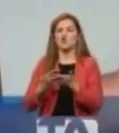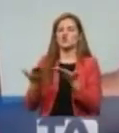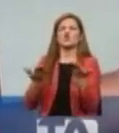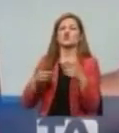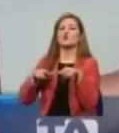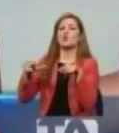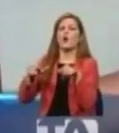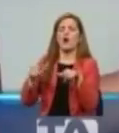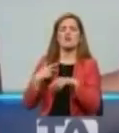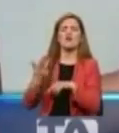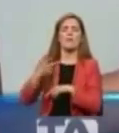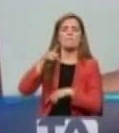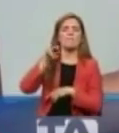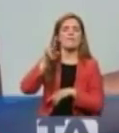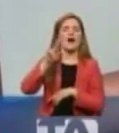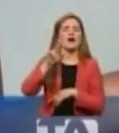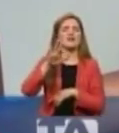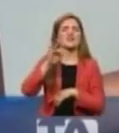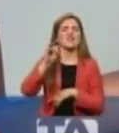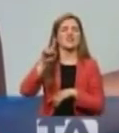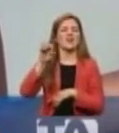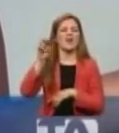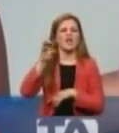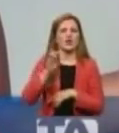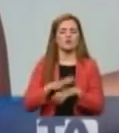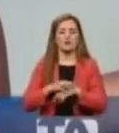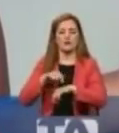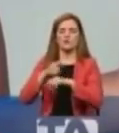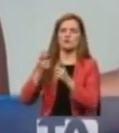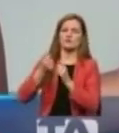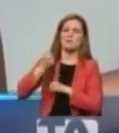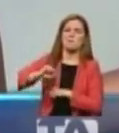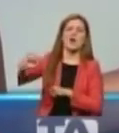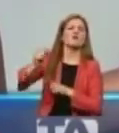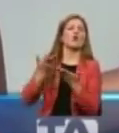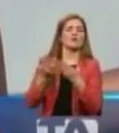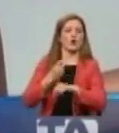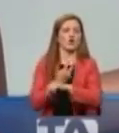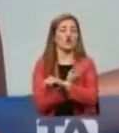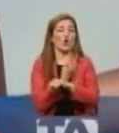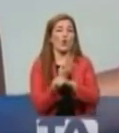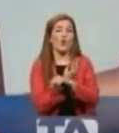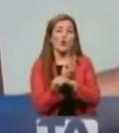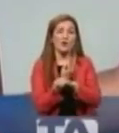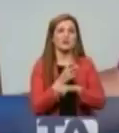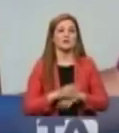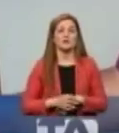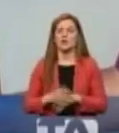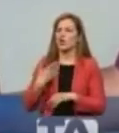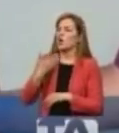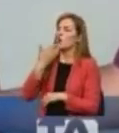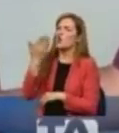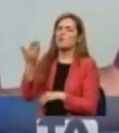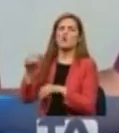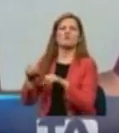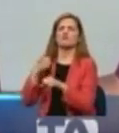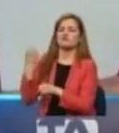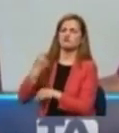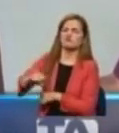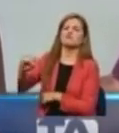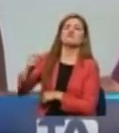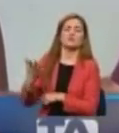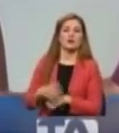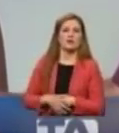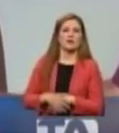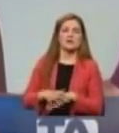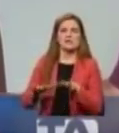¿Eso qué tan cerca o qué tan lejos está de aquí? Unas dos horas. ¿2 horas? Sí. ¿Te tuvo que venir en qué? Ahorita como